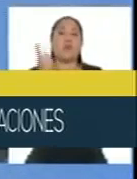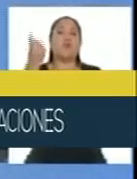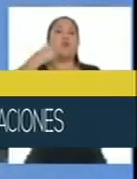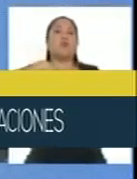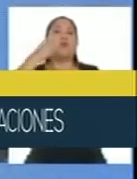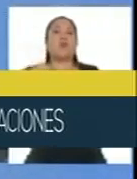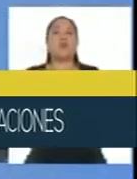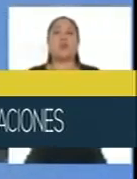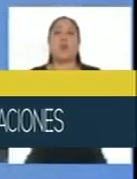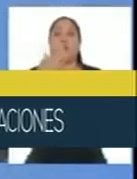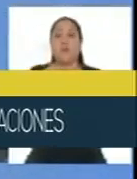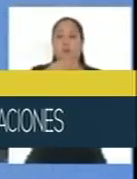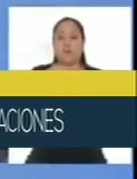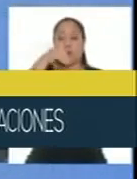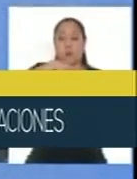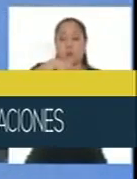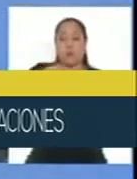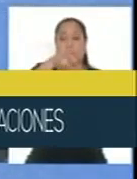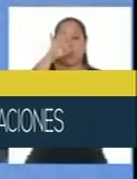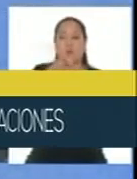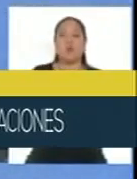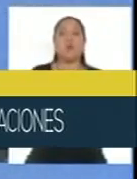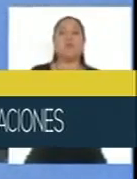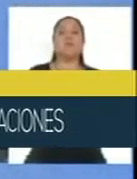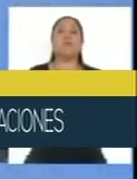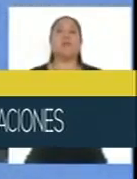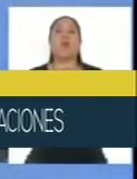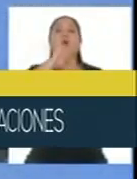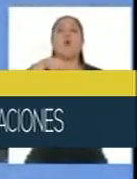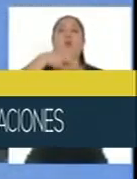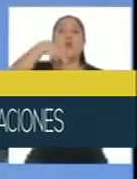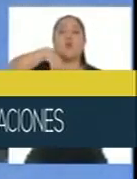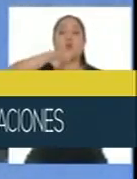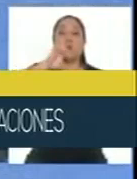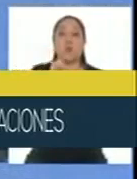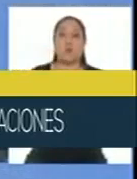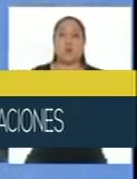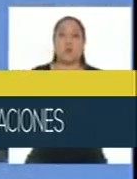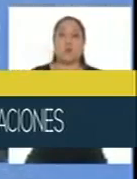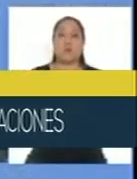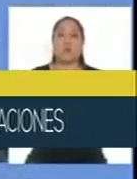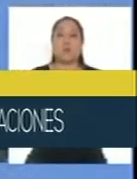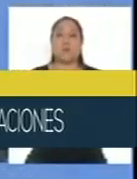integrantes del sistema electoral, al Jurado Nacional de Elecciones,